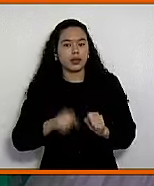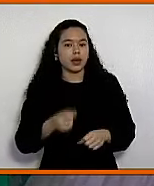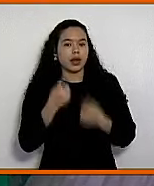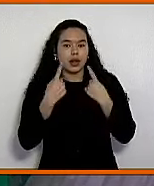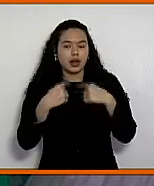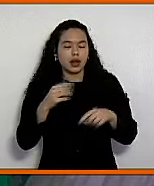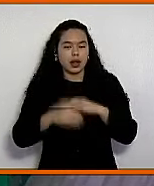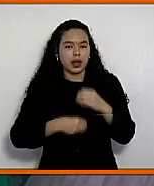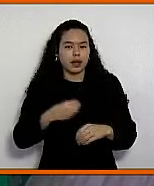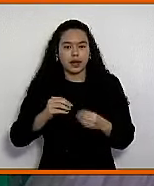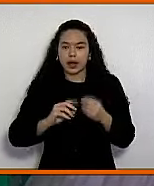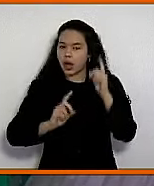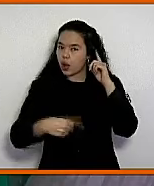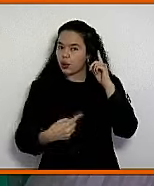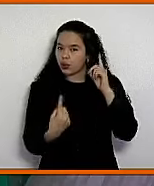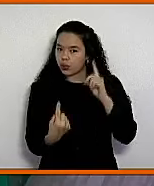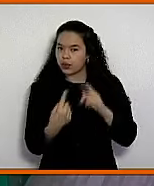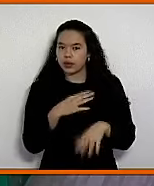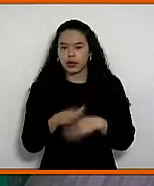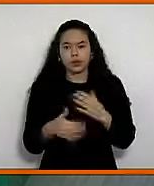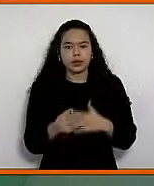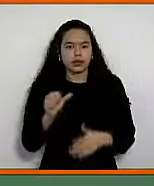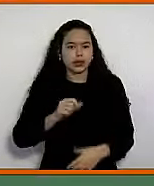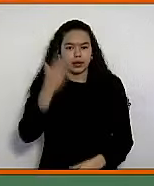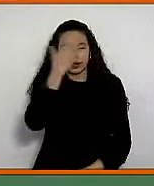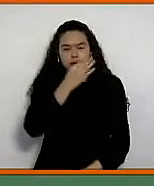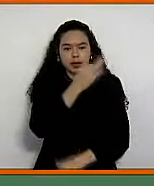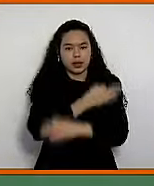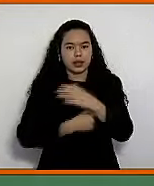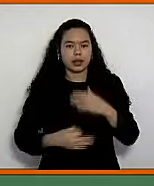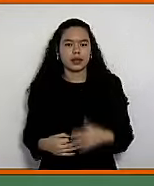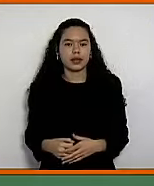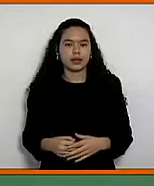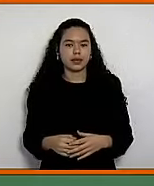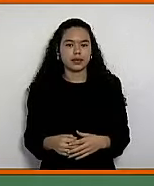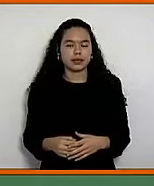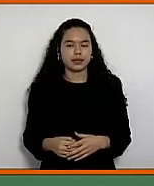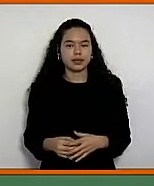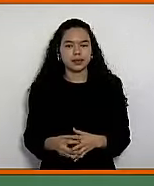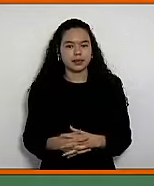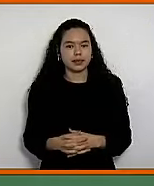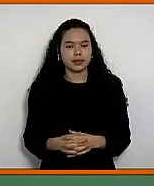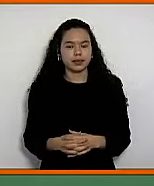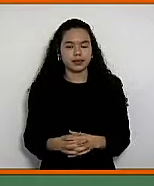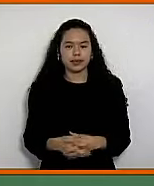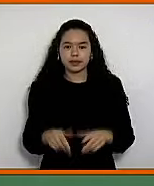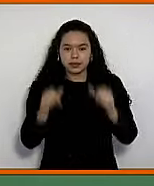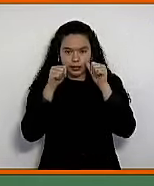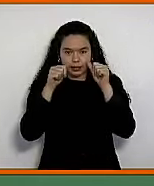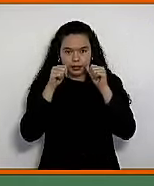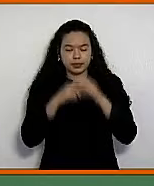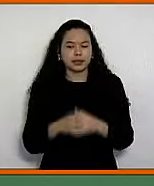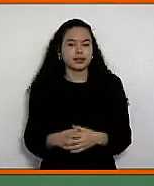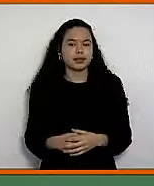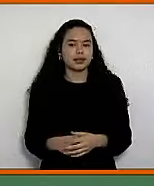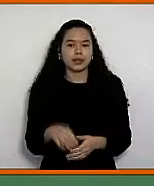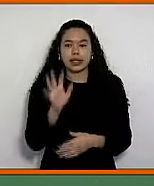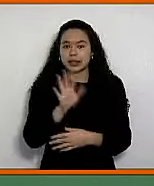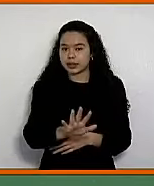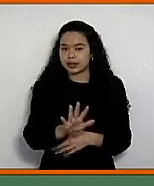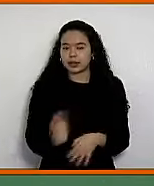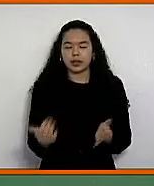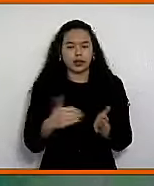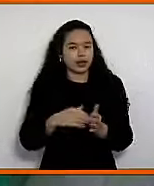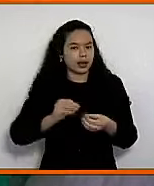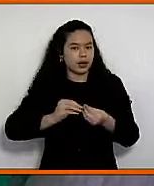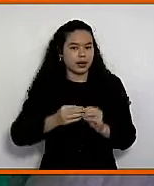esperado número ganador en su jugada de más 1 en esta linda tarde. Y este es... atentos. El 5.